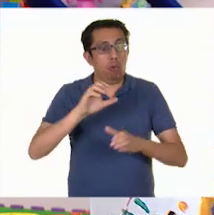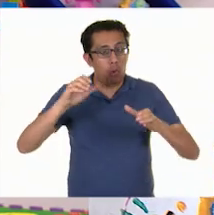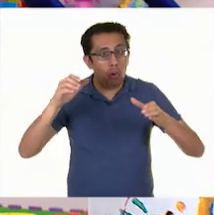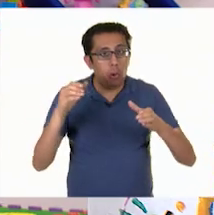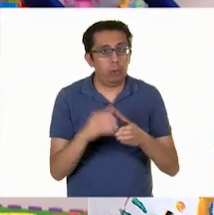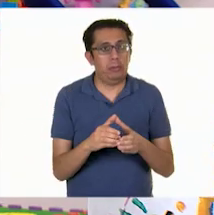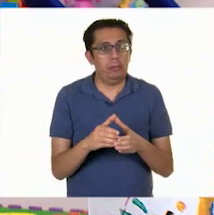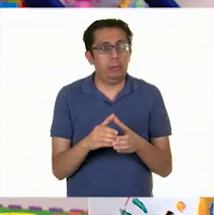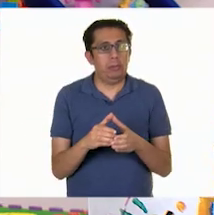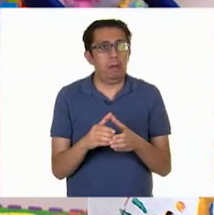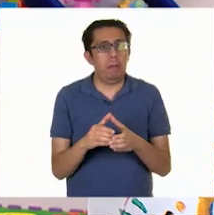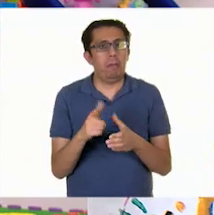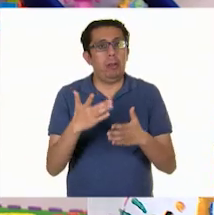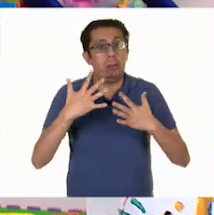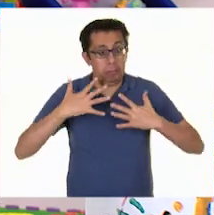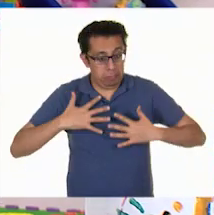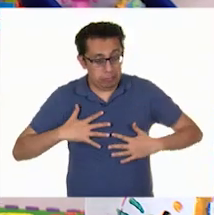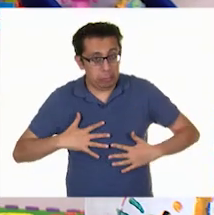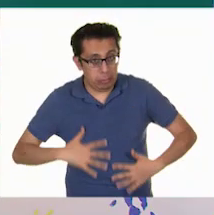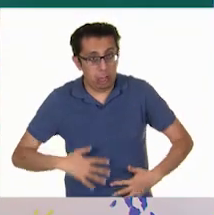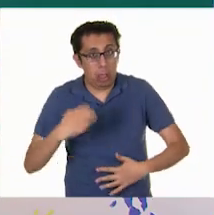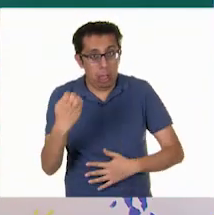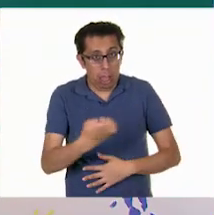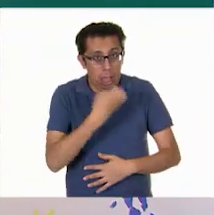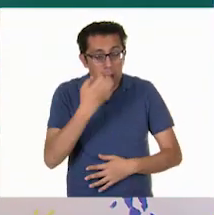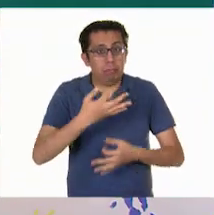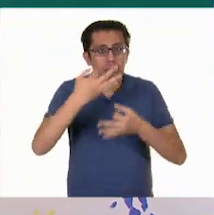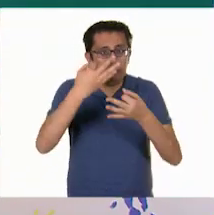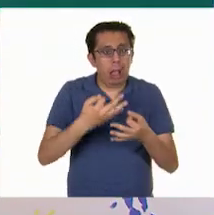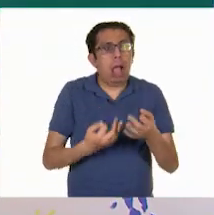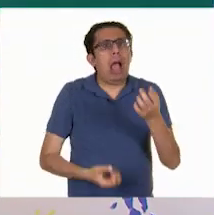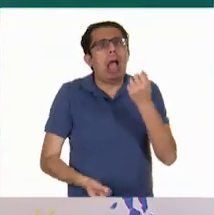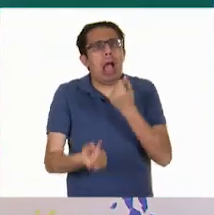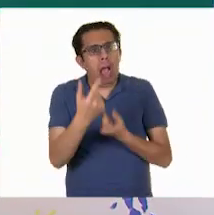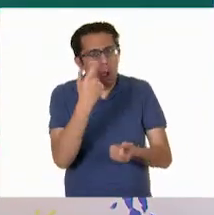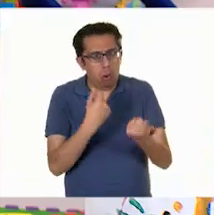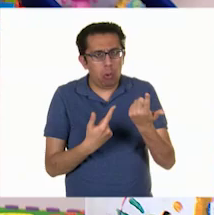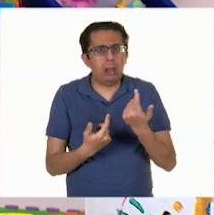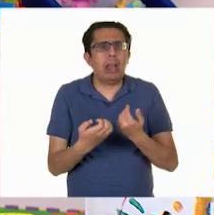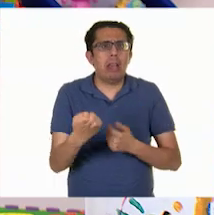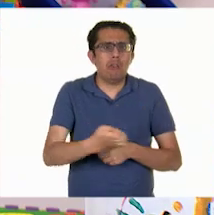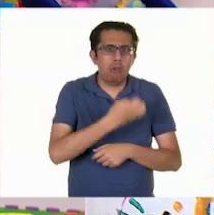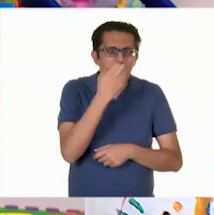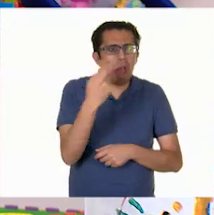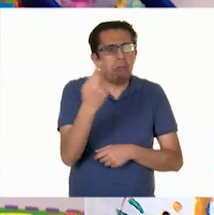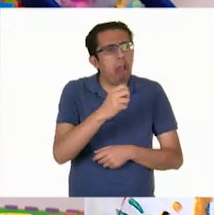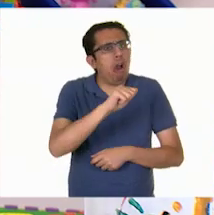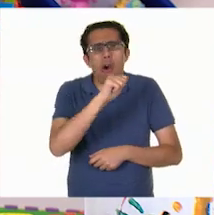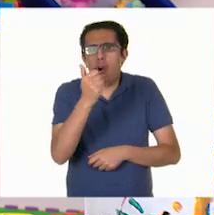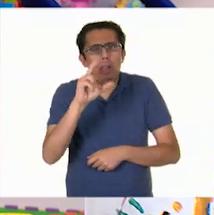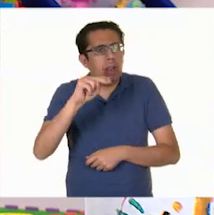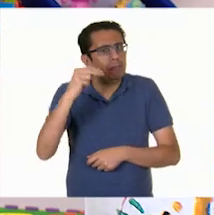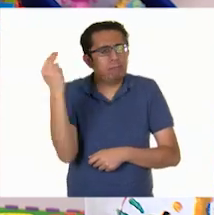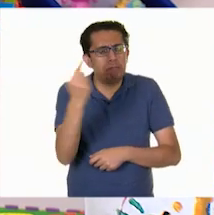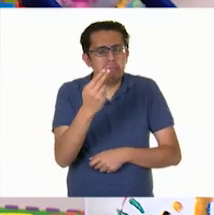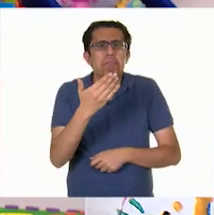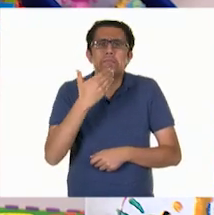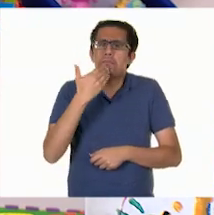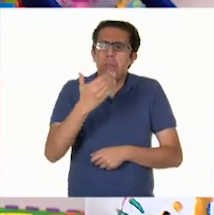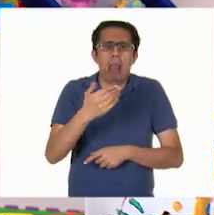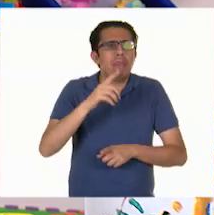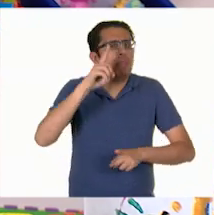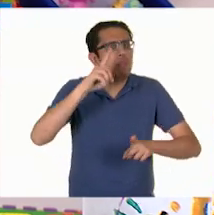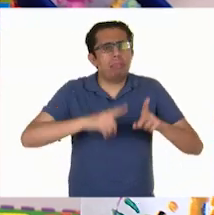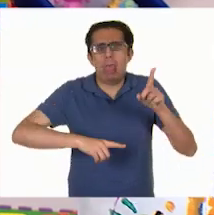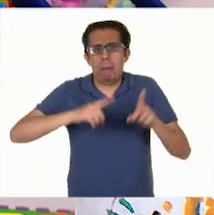Sobre el uniforme, bueno, pues hay algunas escuelas que lo solicitan y otras escuelas que no. Y está bien, ¿no? Es parte de cómo se organizan